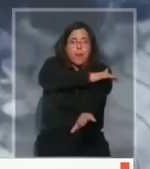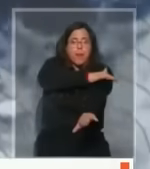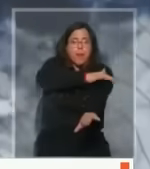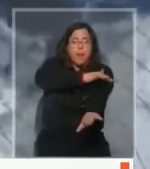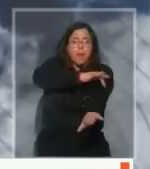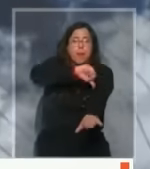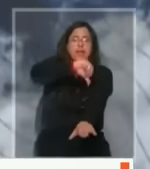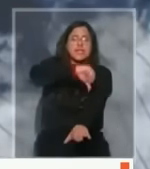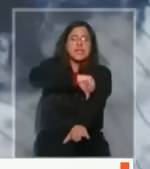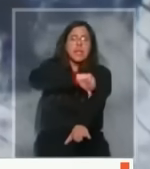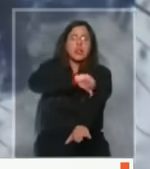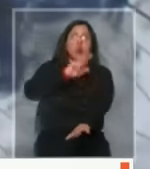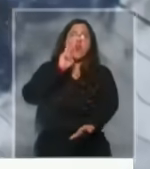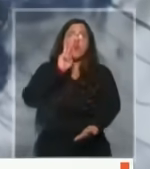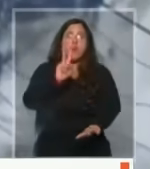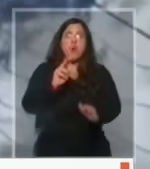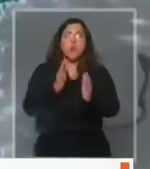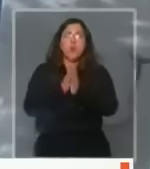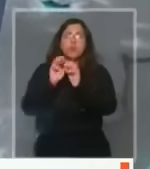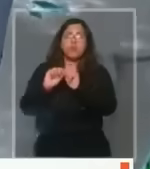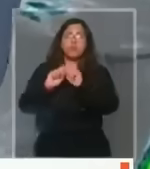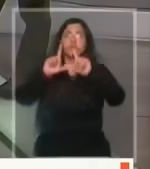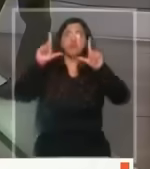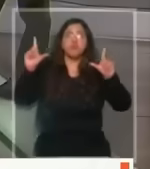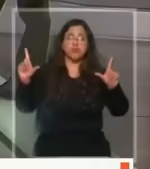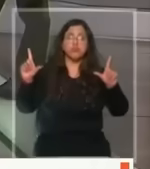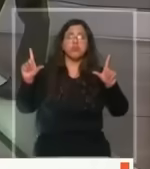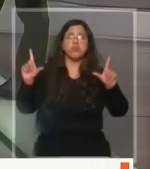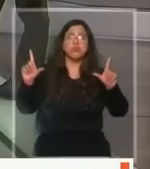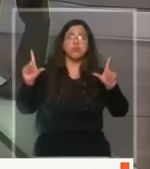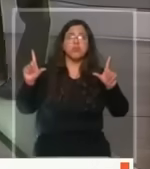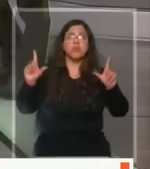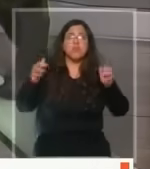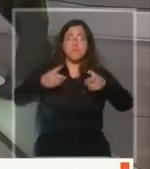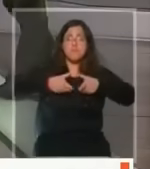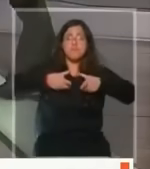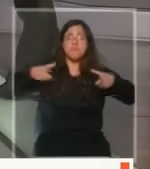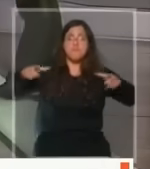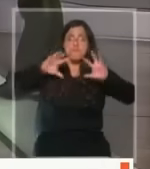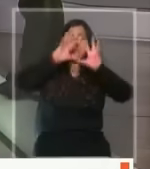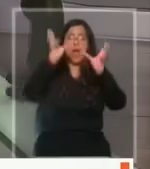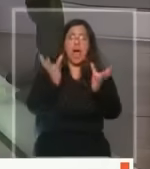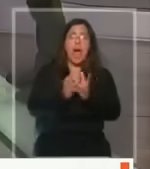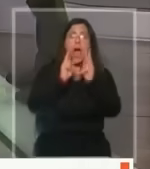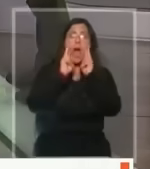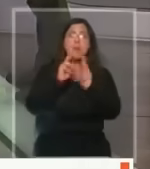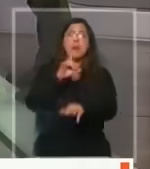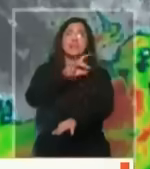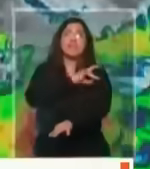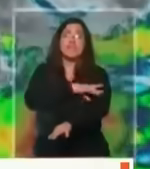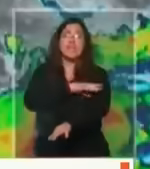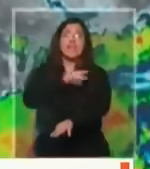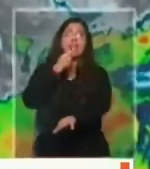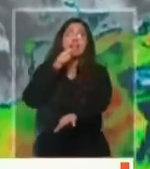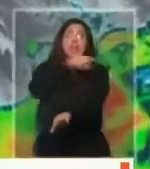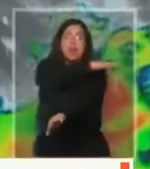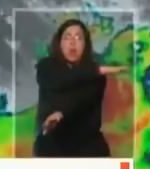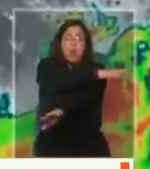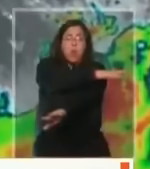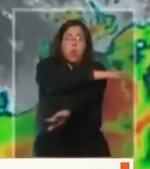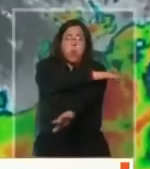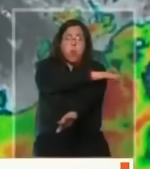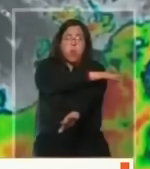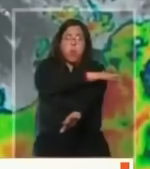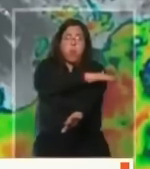central. Mira, veamos la imagen siguiente, que es una imagen mucho más global de nuestro planeta. Mira, acá tenemos Chile, acá está el sistema frontal que